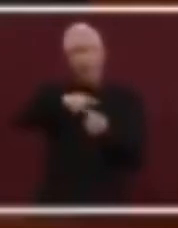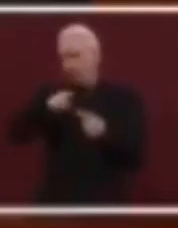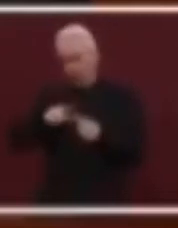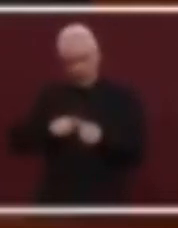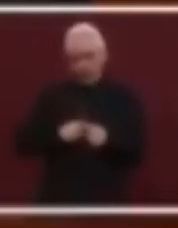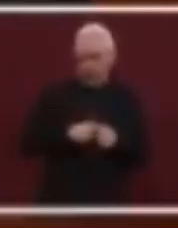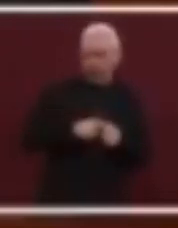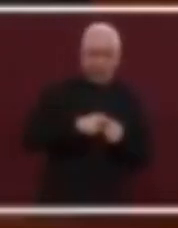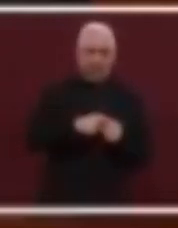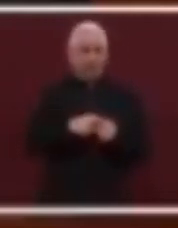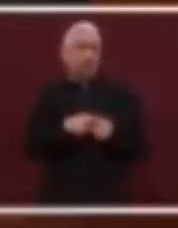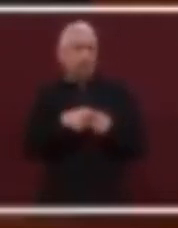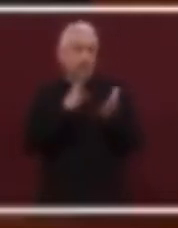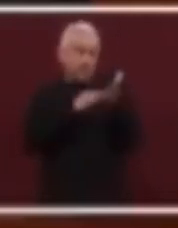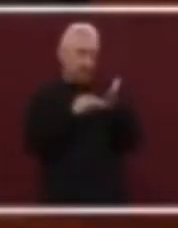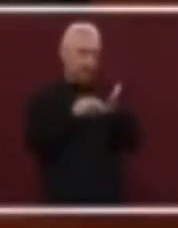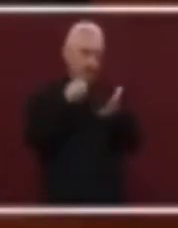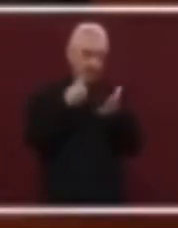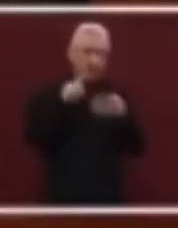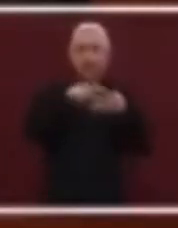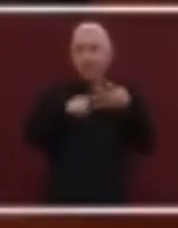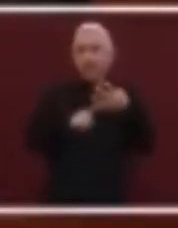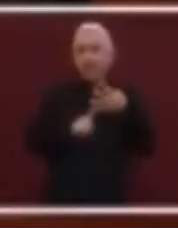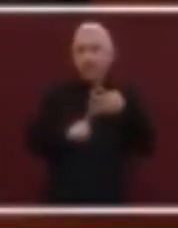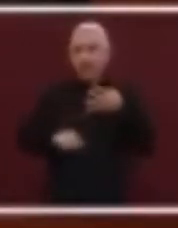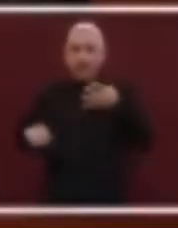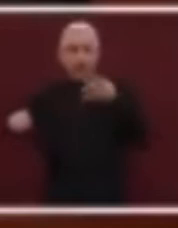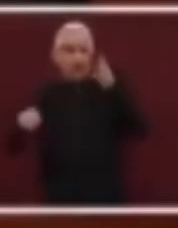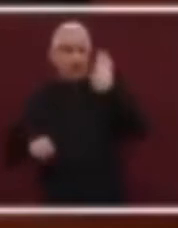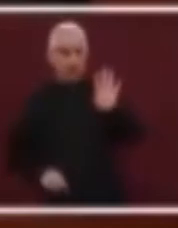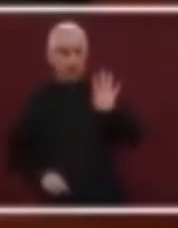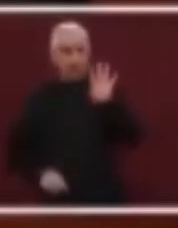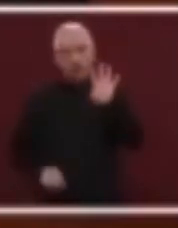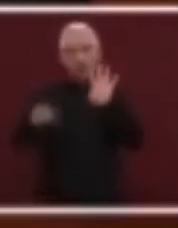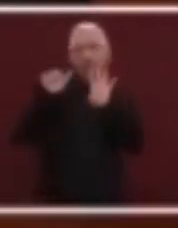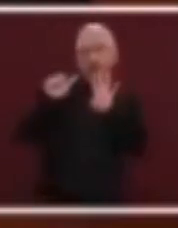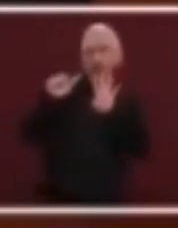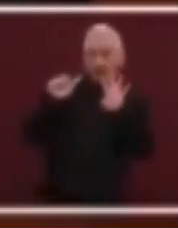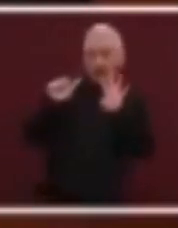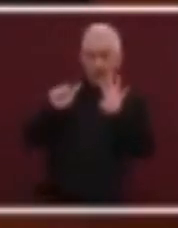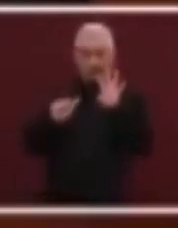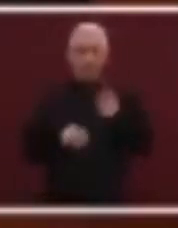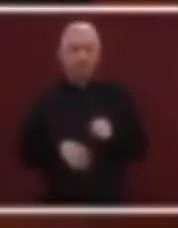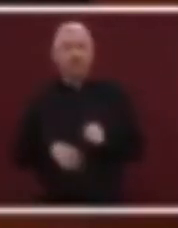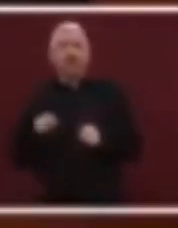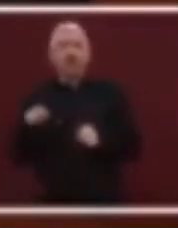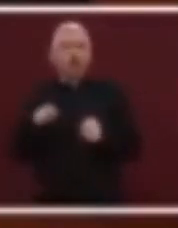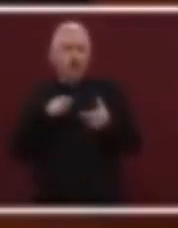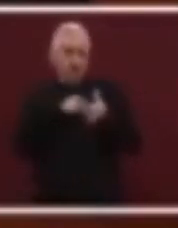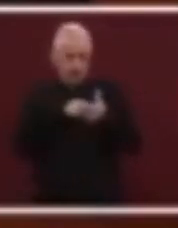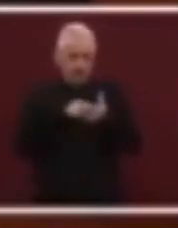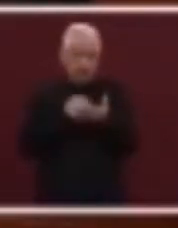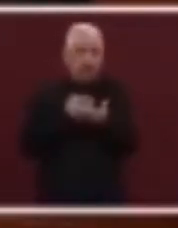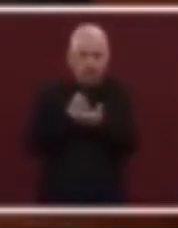educación tiene que ser asequible, accesible, aceptable y adaptable. Cuando digo accesible,